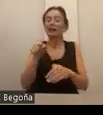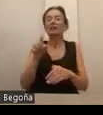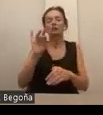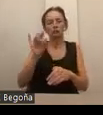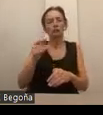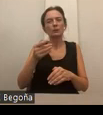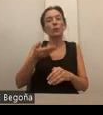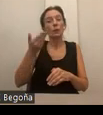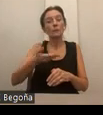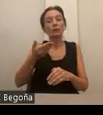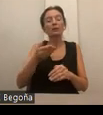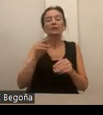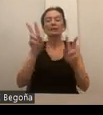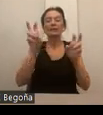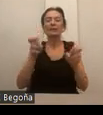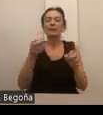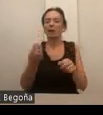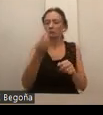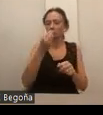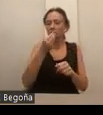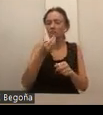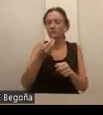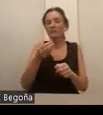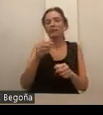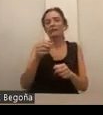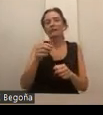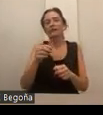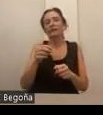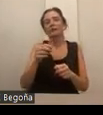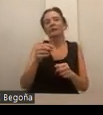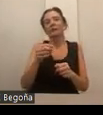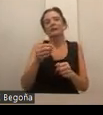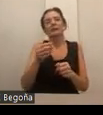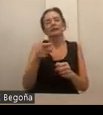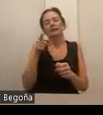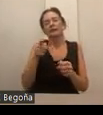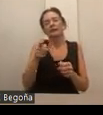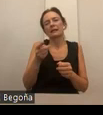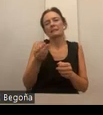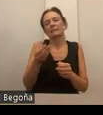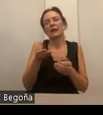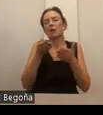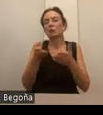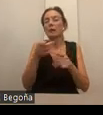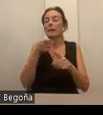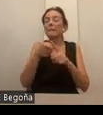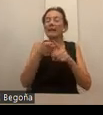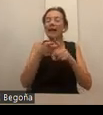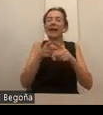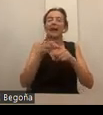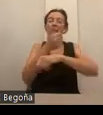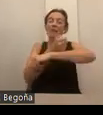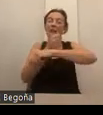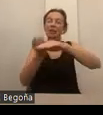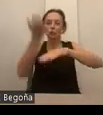nivel nutricional y a nivel de suplementos pongamos toda la carne en el asador para intentar evitar que se desarrolle a posteriori